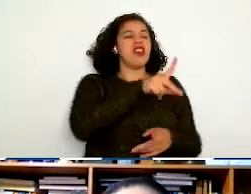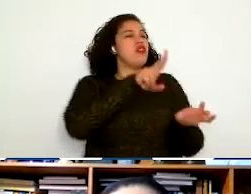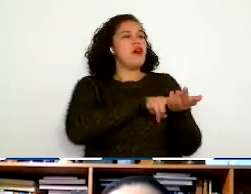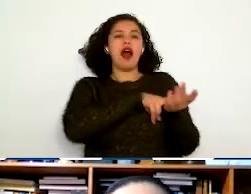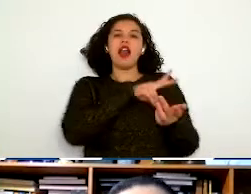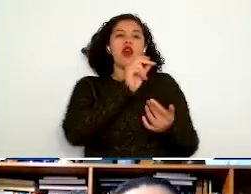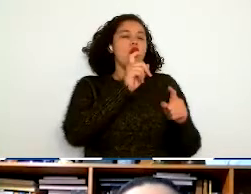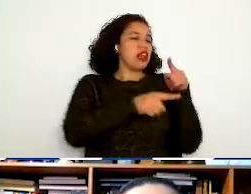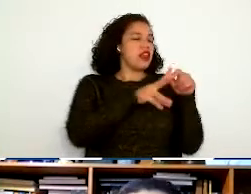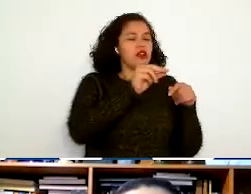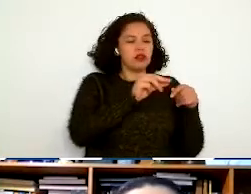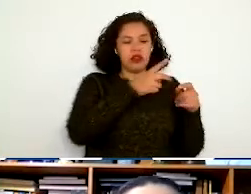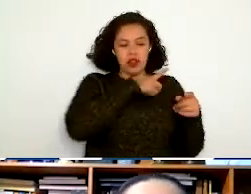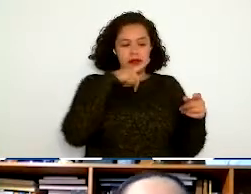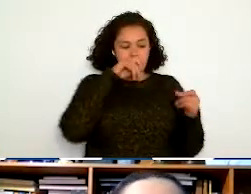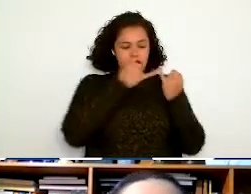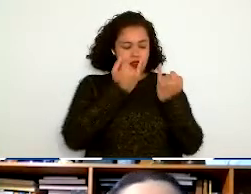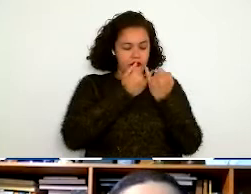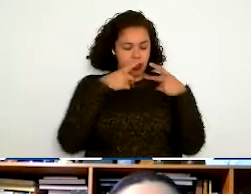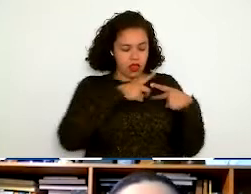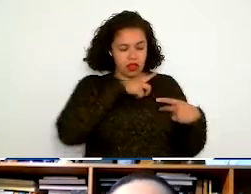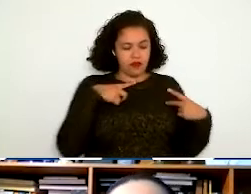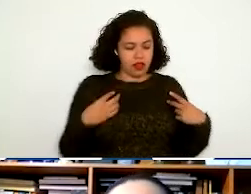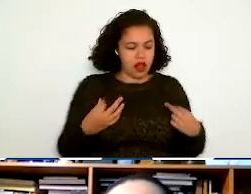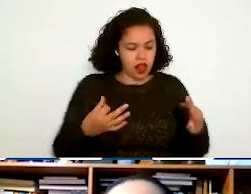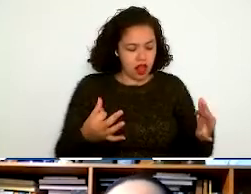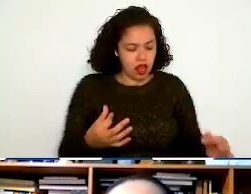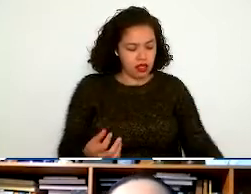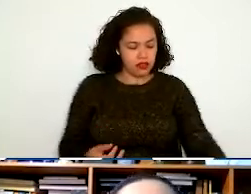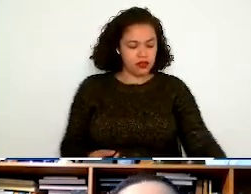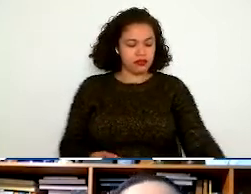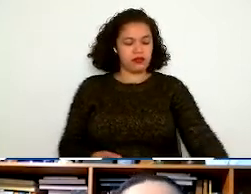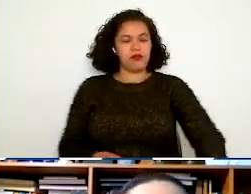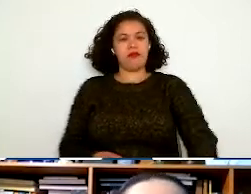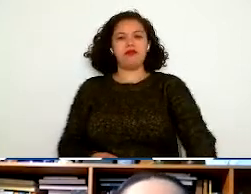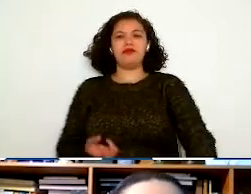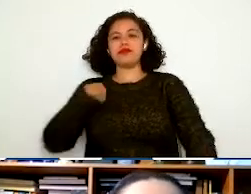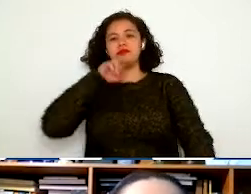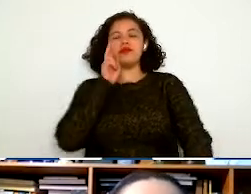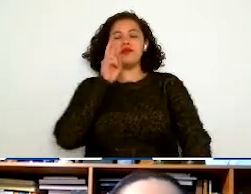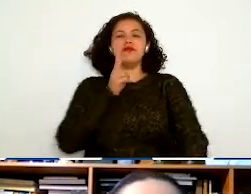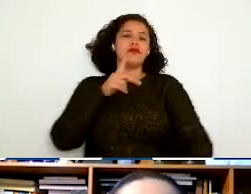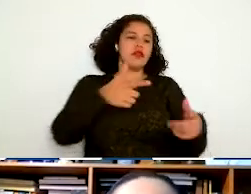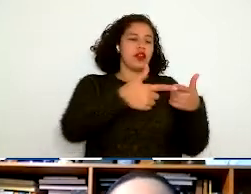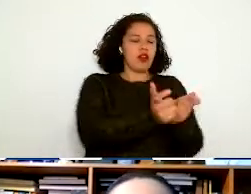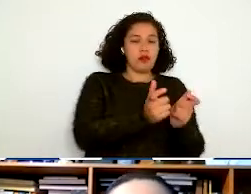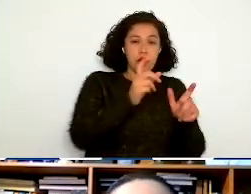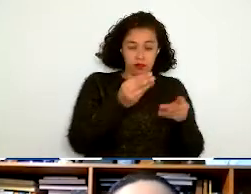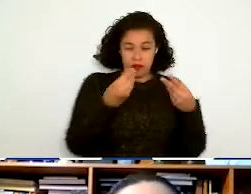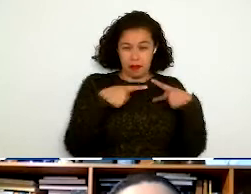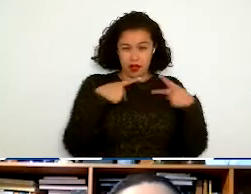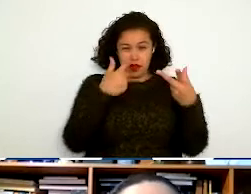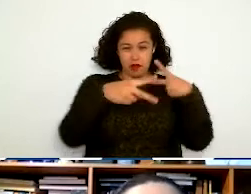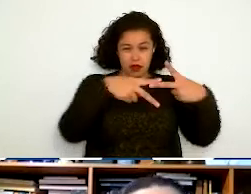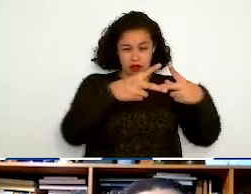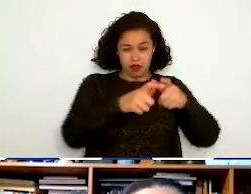caso, bueno, pues sabemos que ustedes tienen una gran variedad, ¿no?, de población o de grupos poblacionales a los que atienden todos